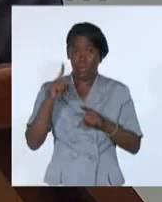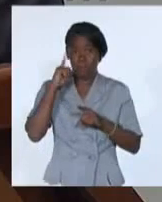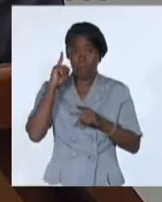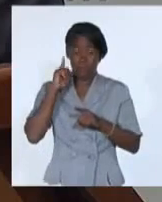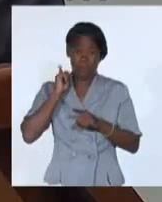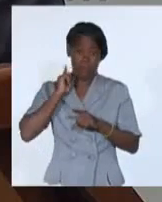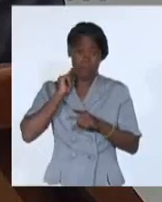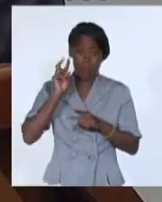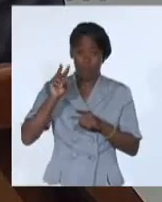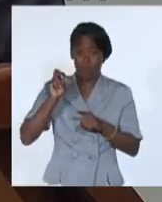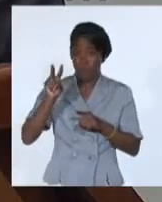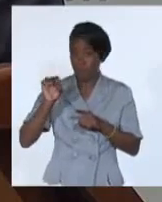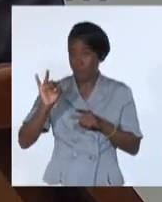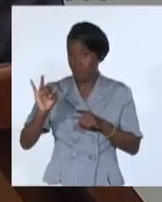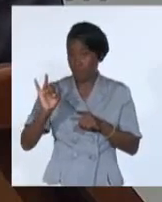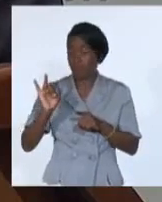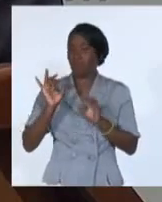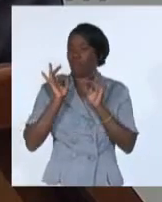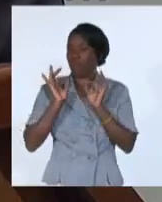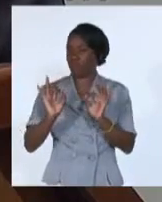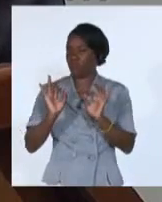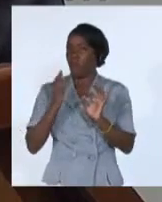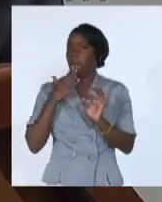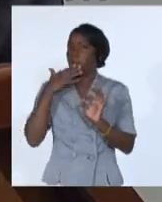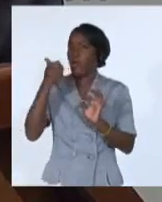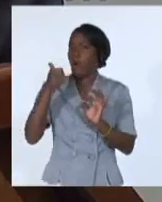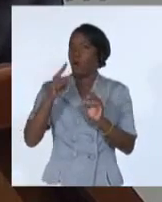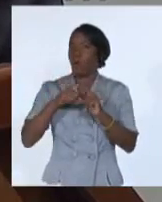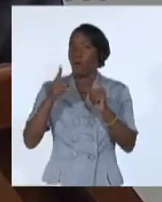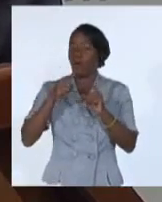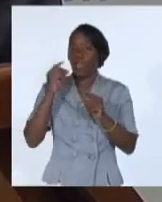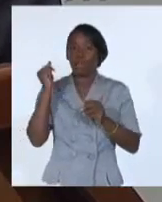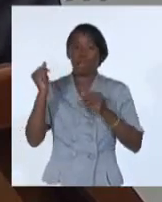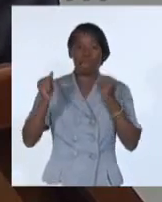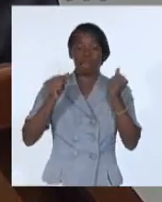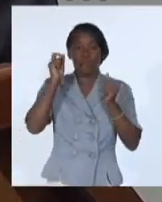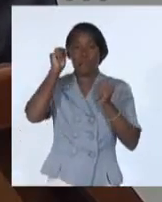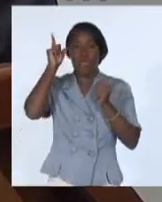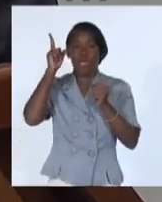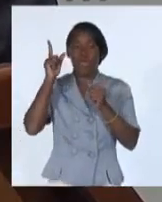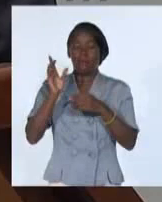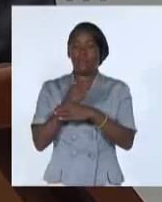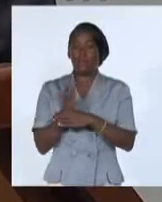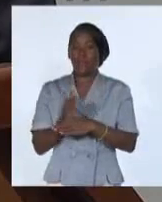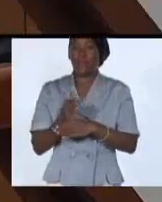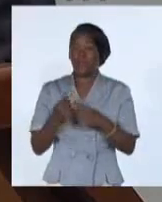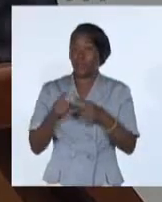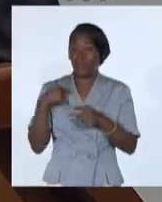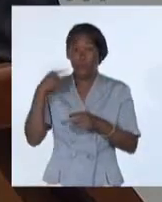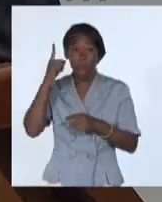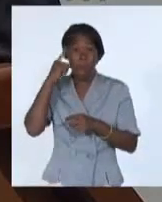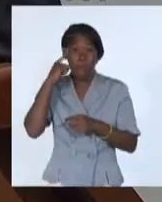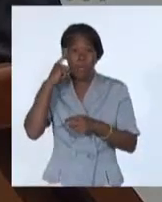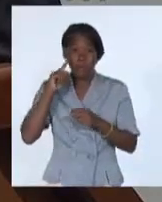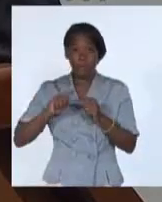desastres naturales. Y espero que en la próxima cumbre sobre el cambio climático se